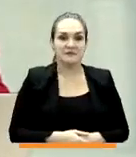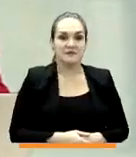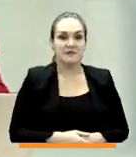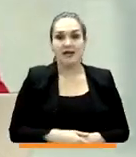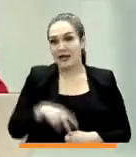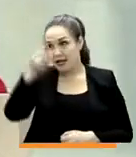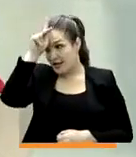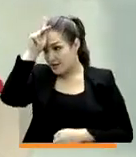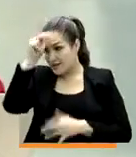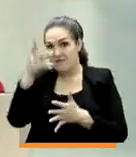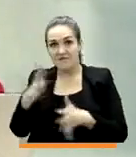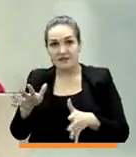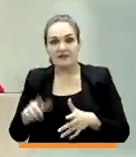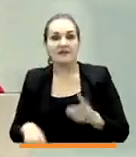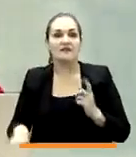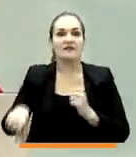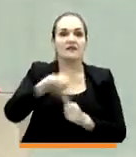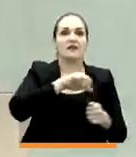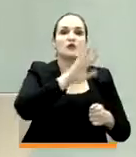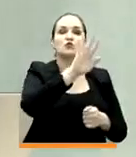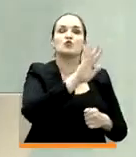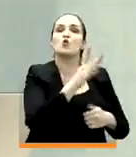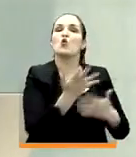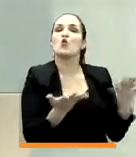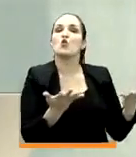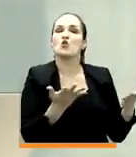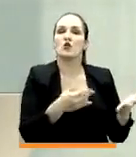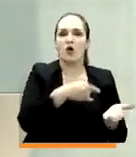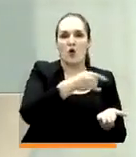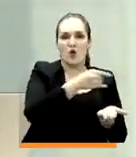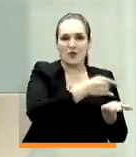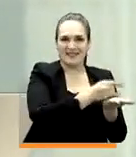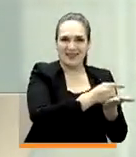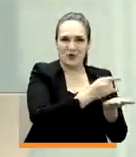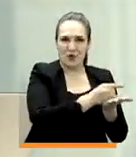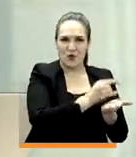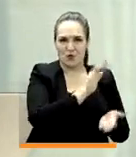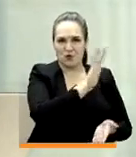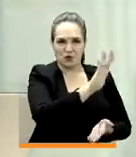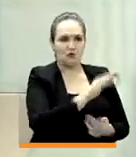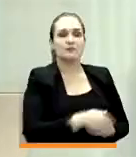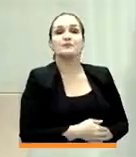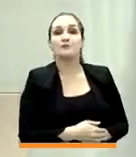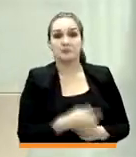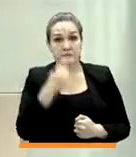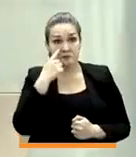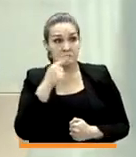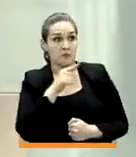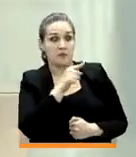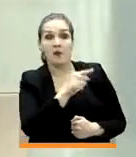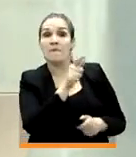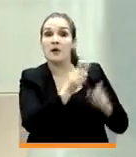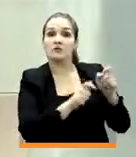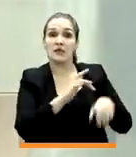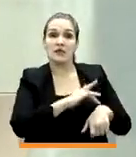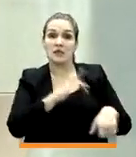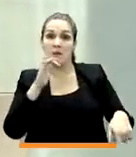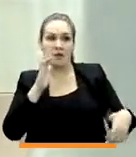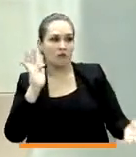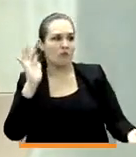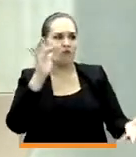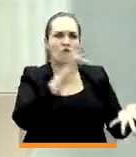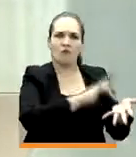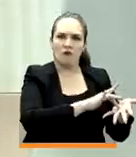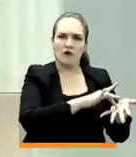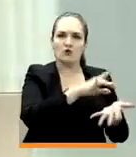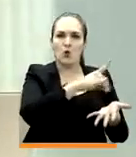Kennedy, nos vamos a Unicentro, el puesto de votación más grande de Bogotá. Desde muy temprano los votantes llegaron e hicieron fila para ejercer